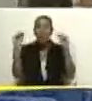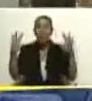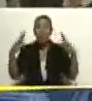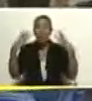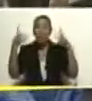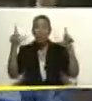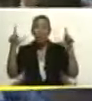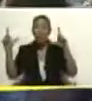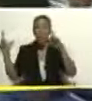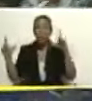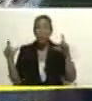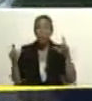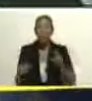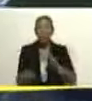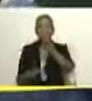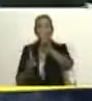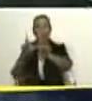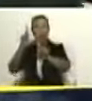aquellos también.